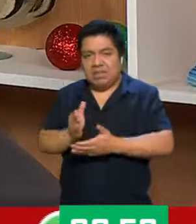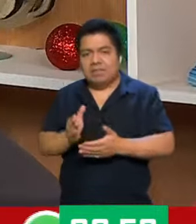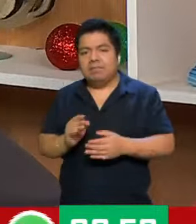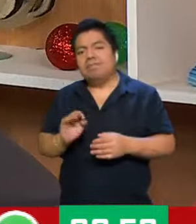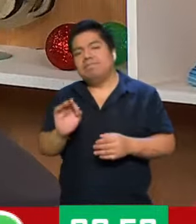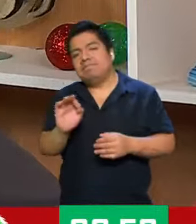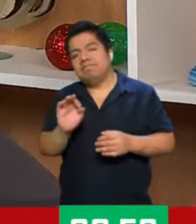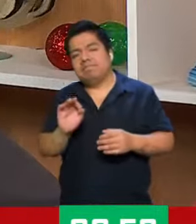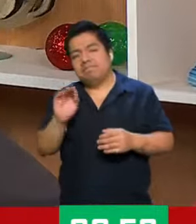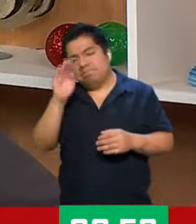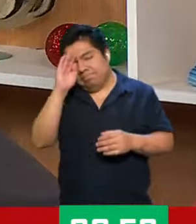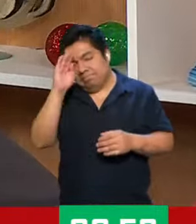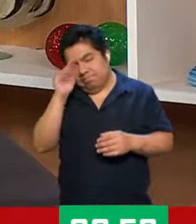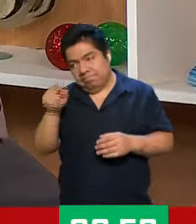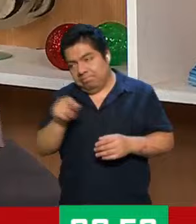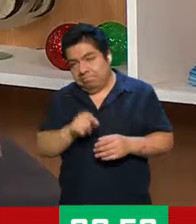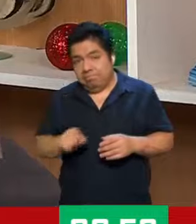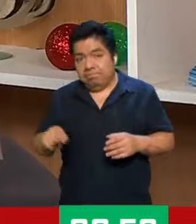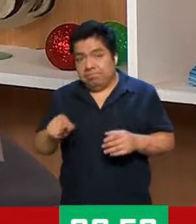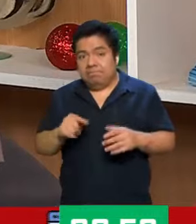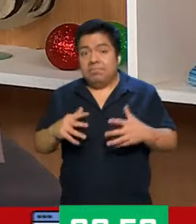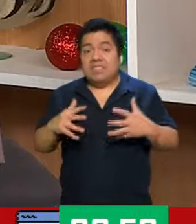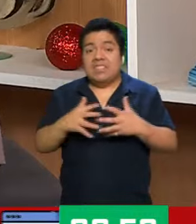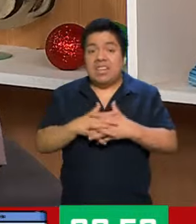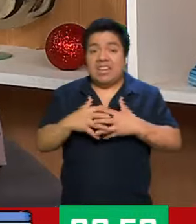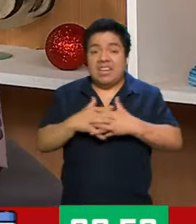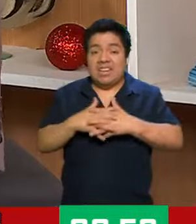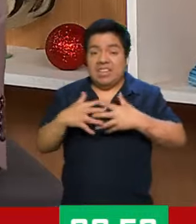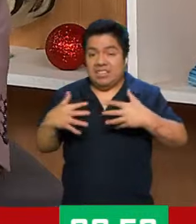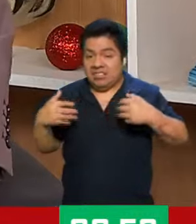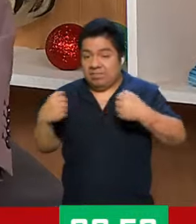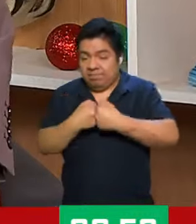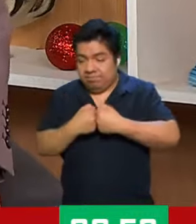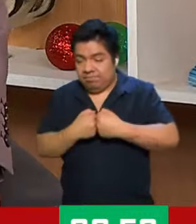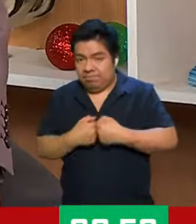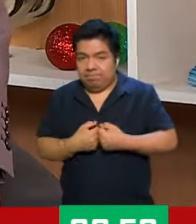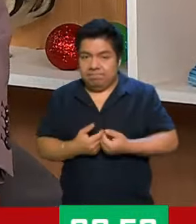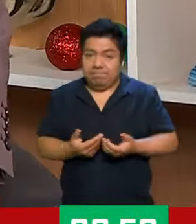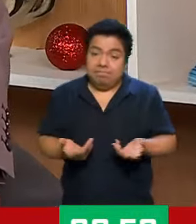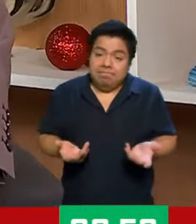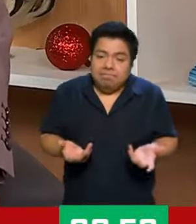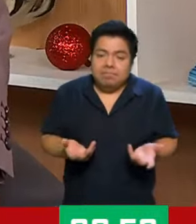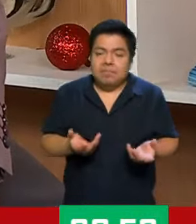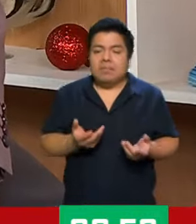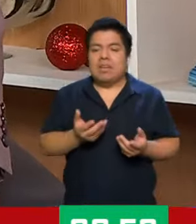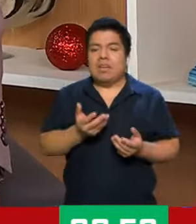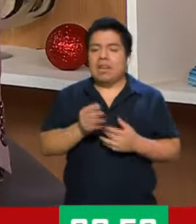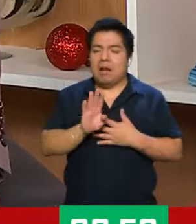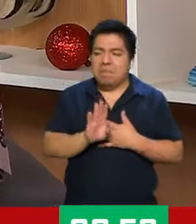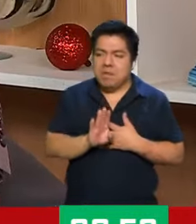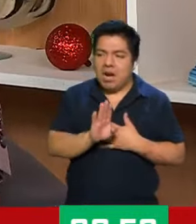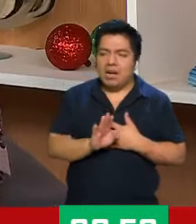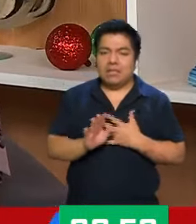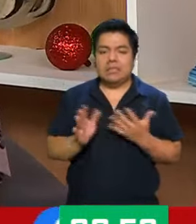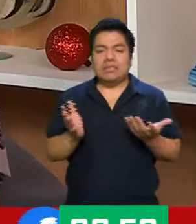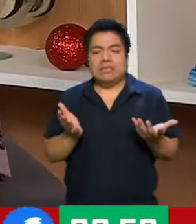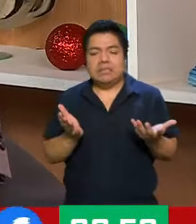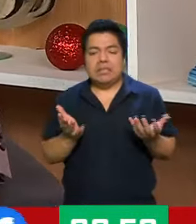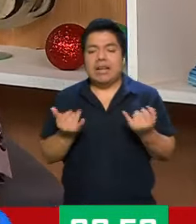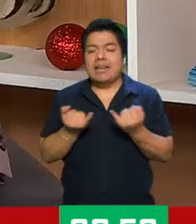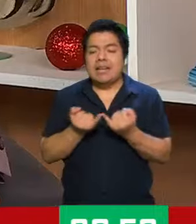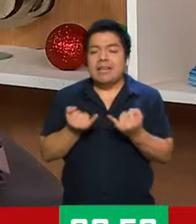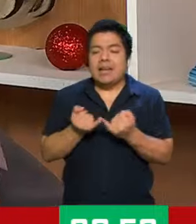podemos llamar claramente guerra en la frontera. Se presume y están gestionando